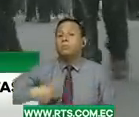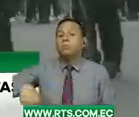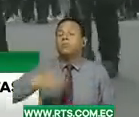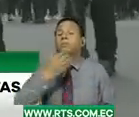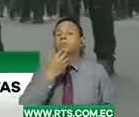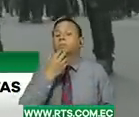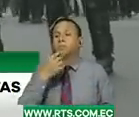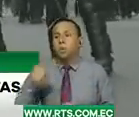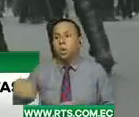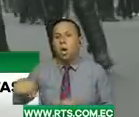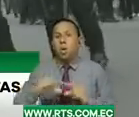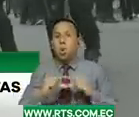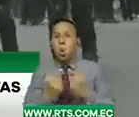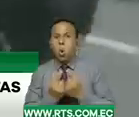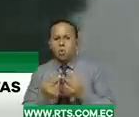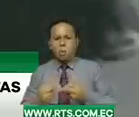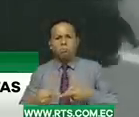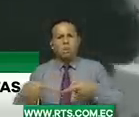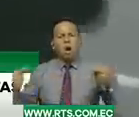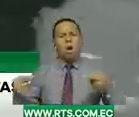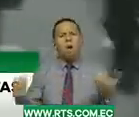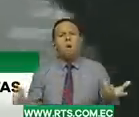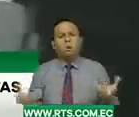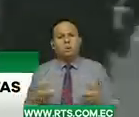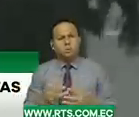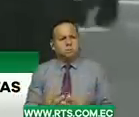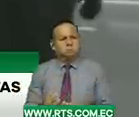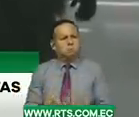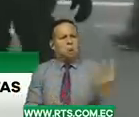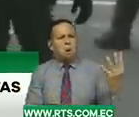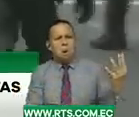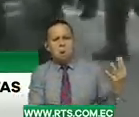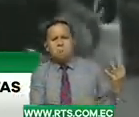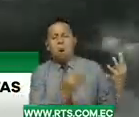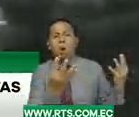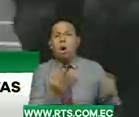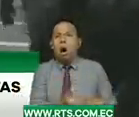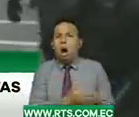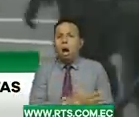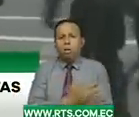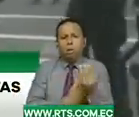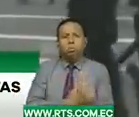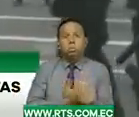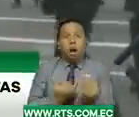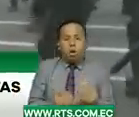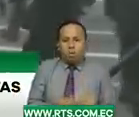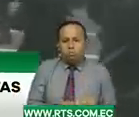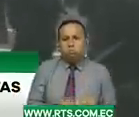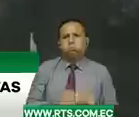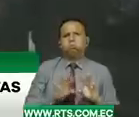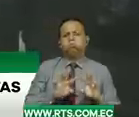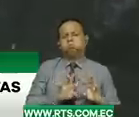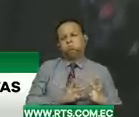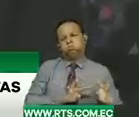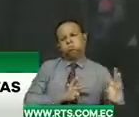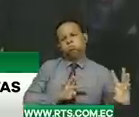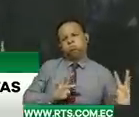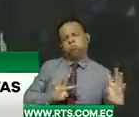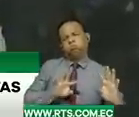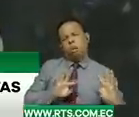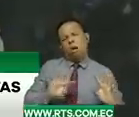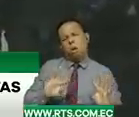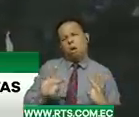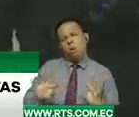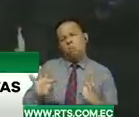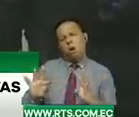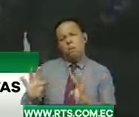Blocs, presentes en un número muy superior que en movilizaciones anteriores. Esta radicalización se produce un día